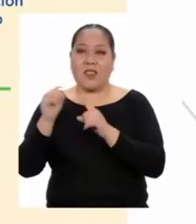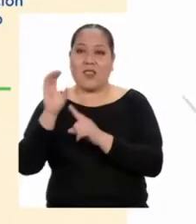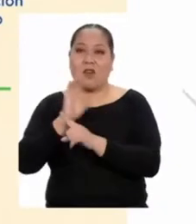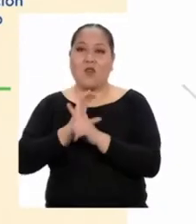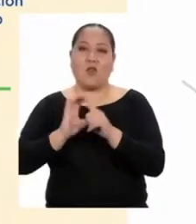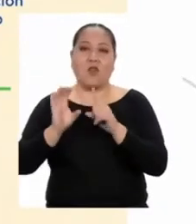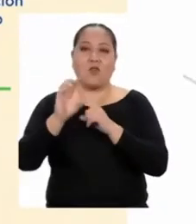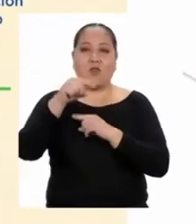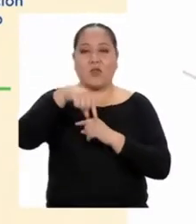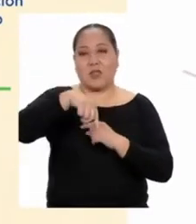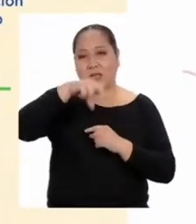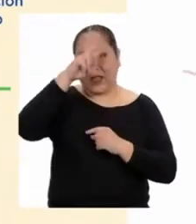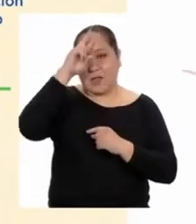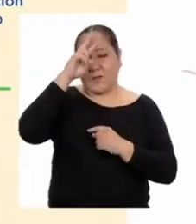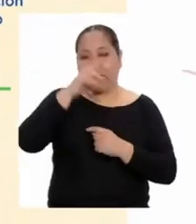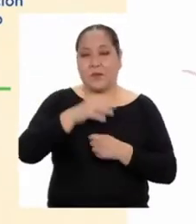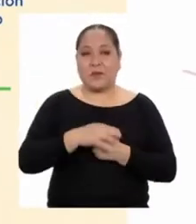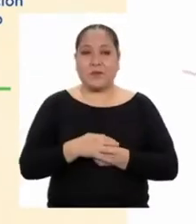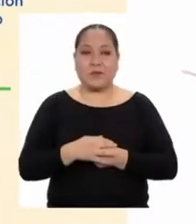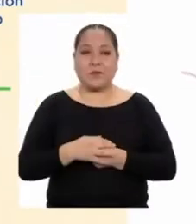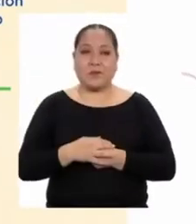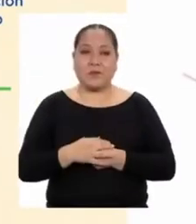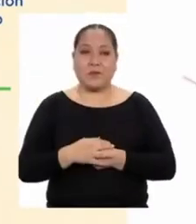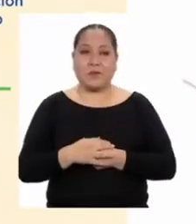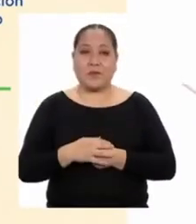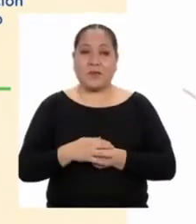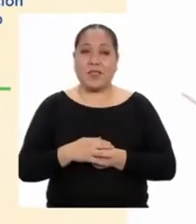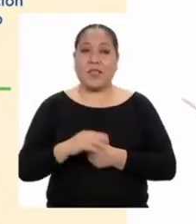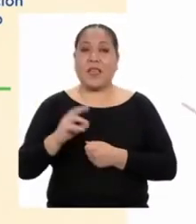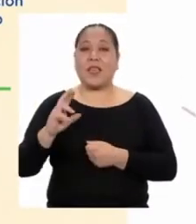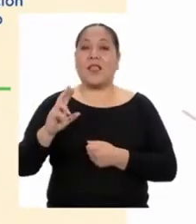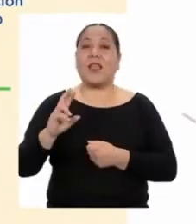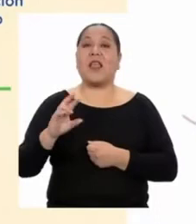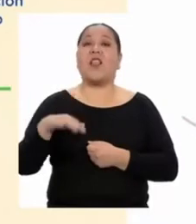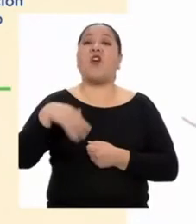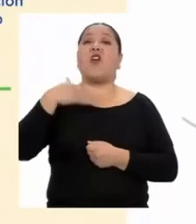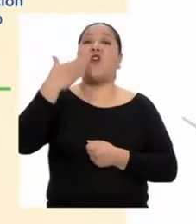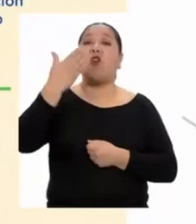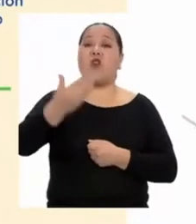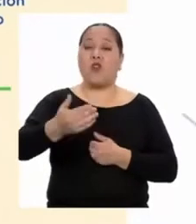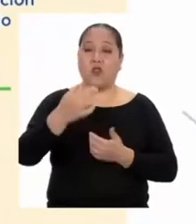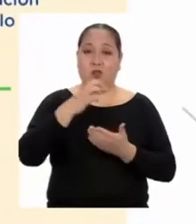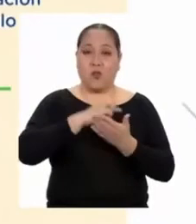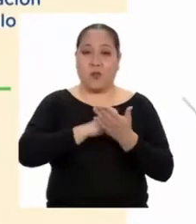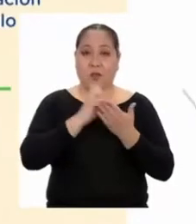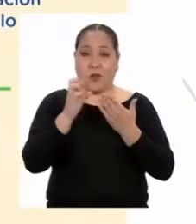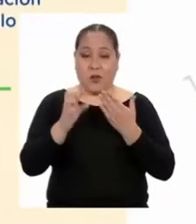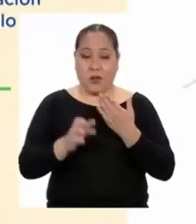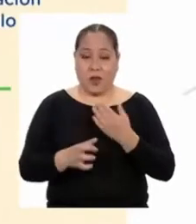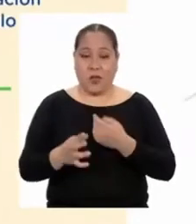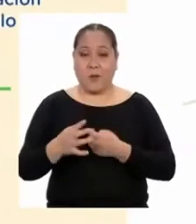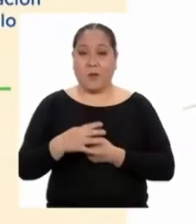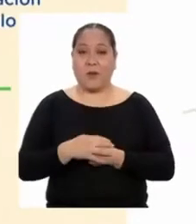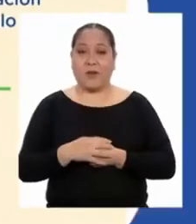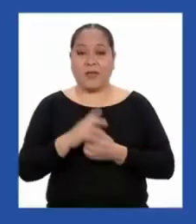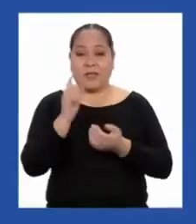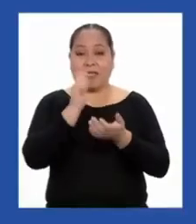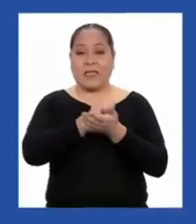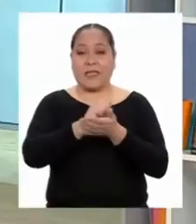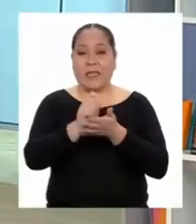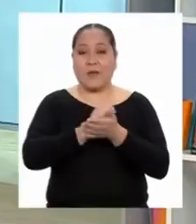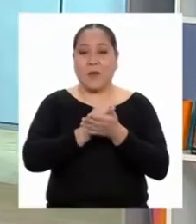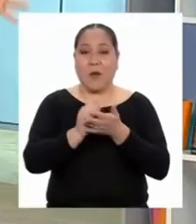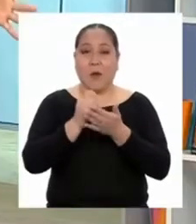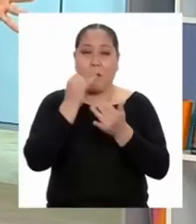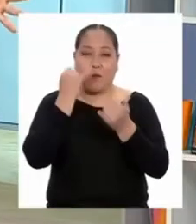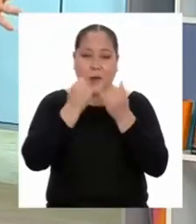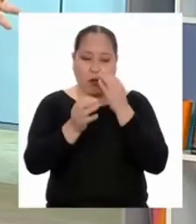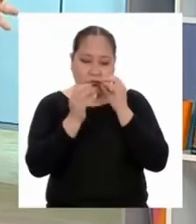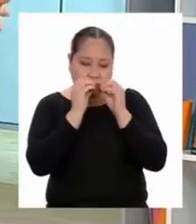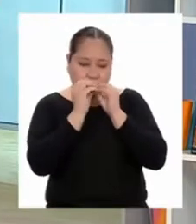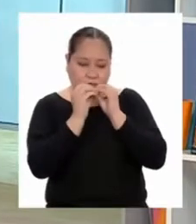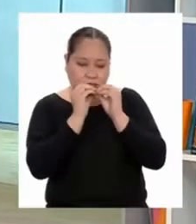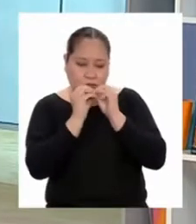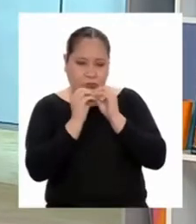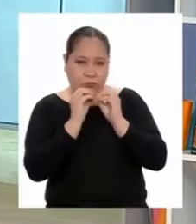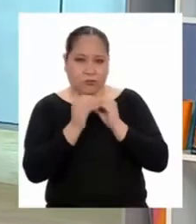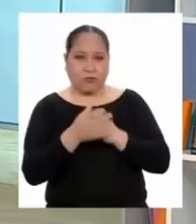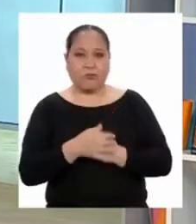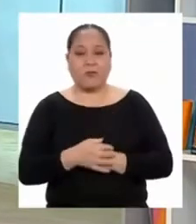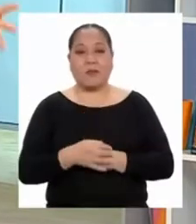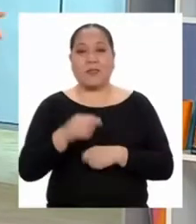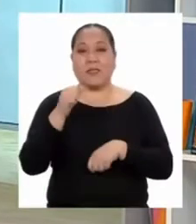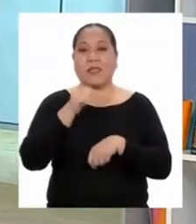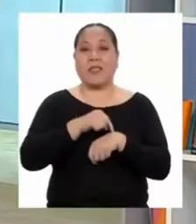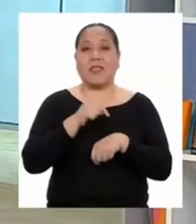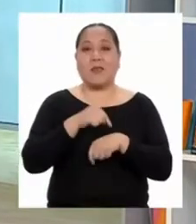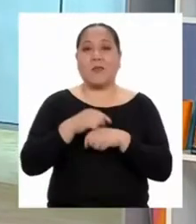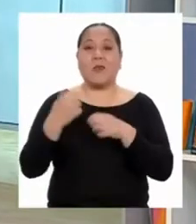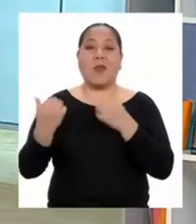en nuestro país. Y en el programa subsiguiente escribiremos su versión final. Creo que es momento de